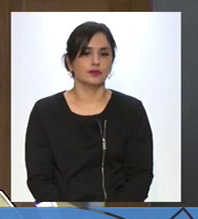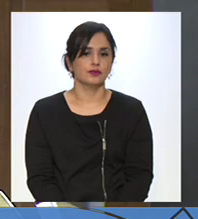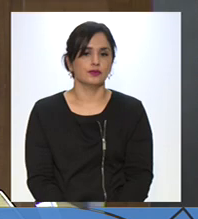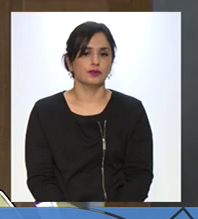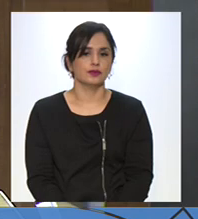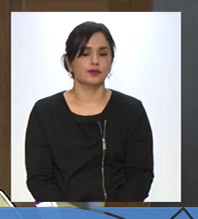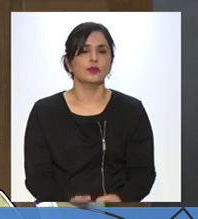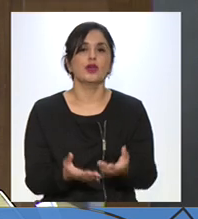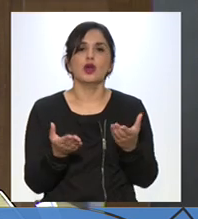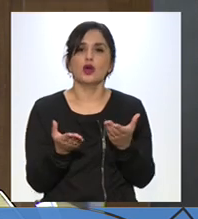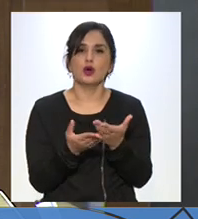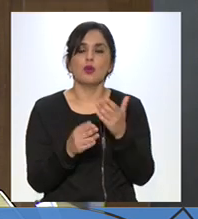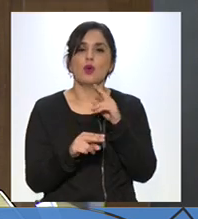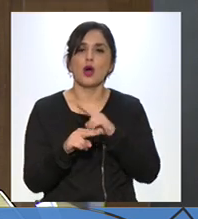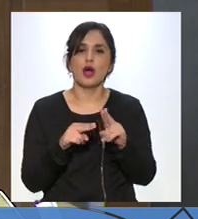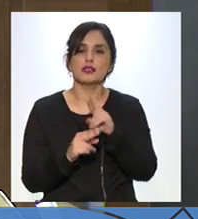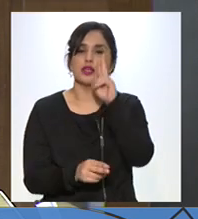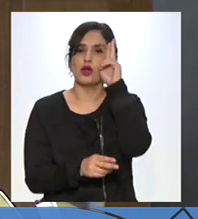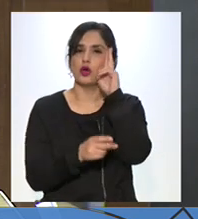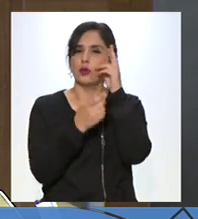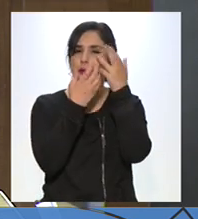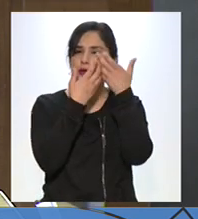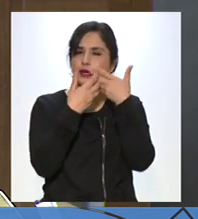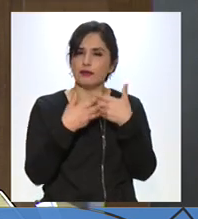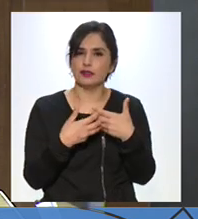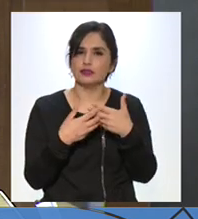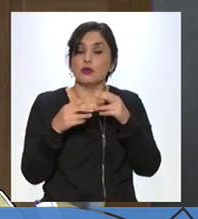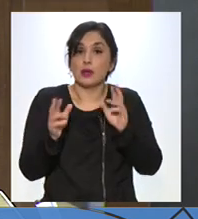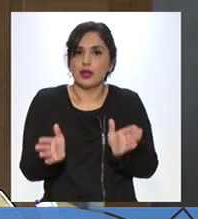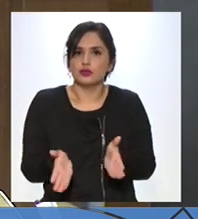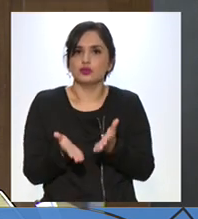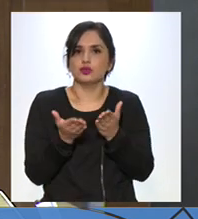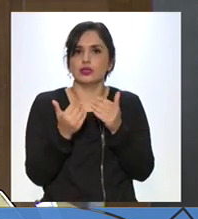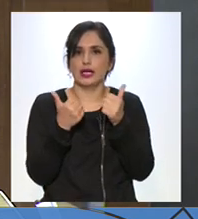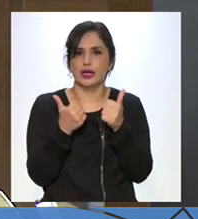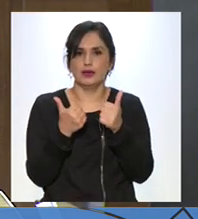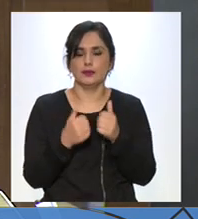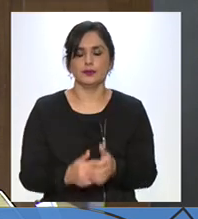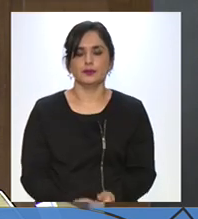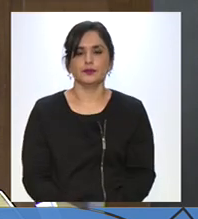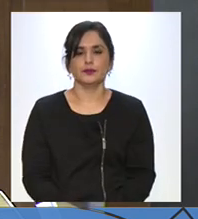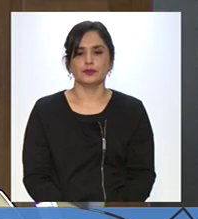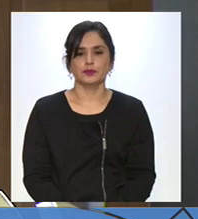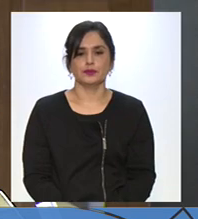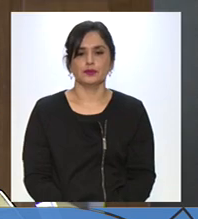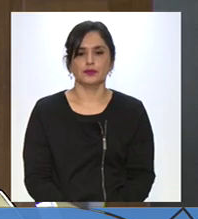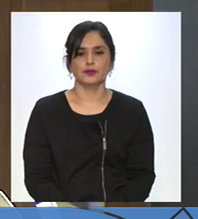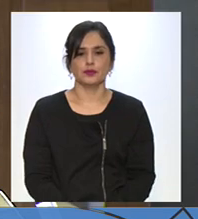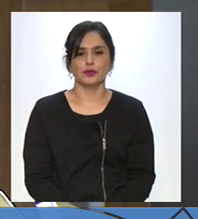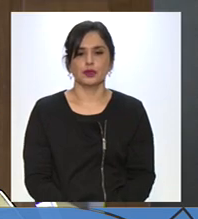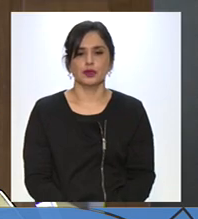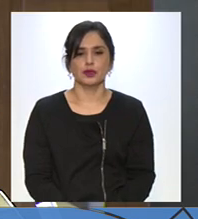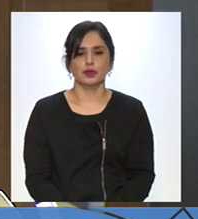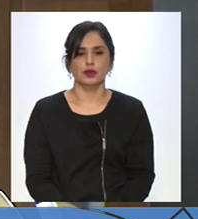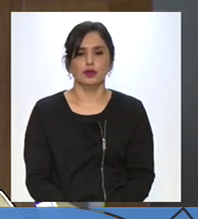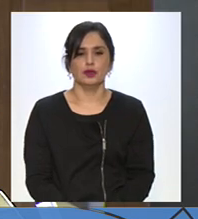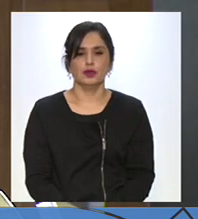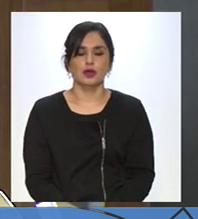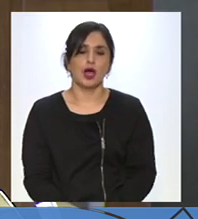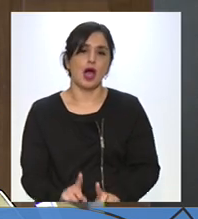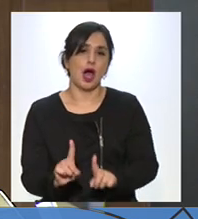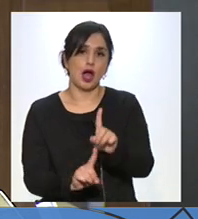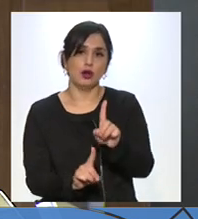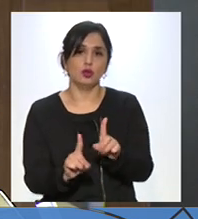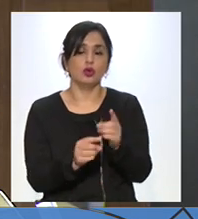de reflexión para salir adelante de este escenario. ¿Qué es lo que nos está diciendo? Aquí, como todo, hay cosas buenas y cosas